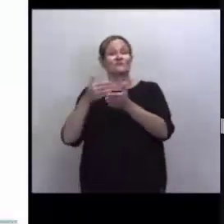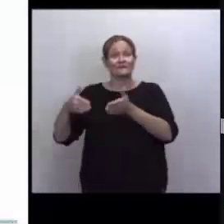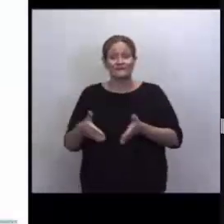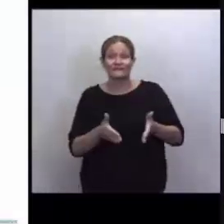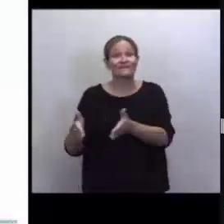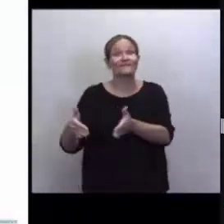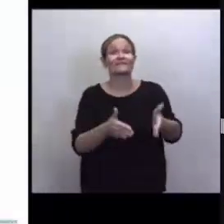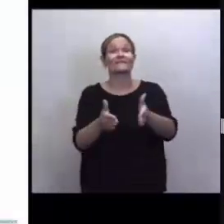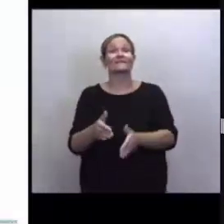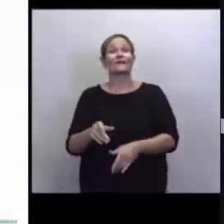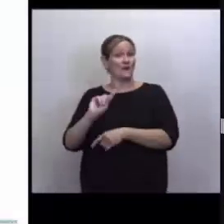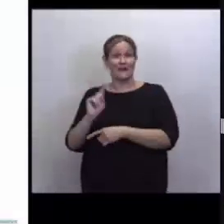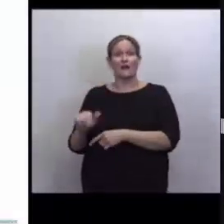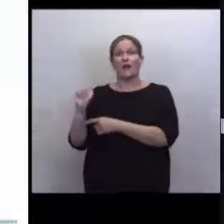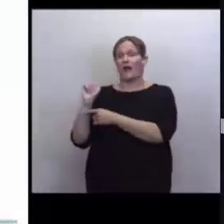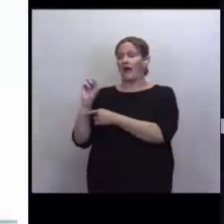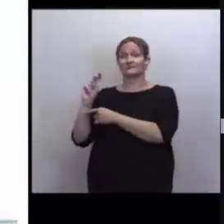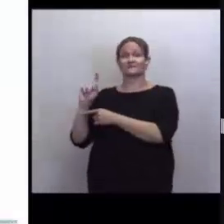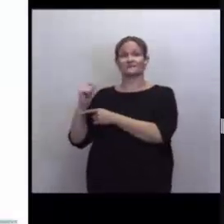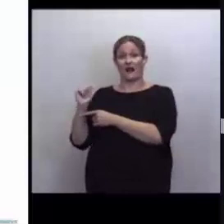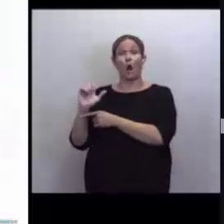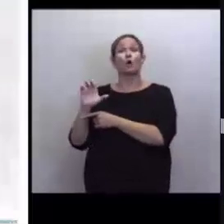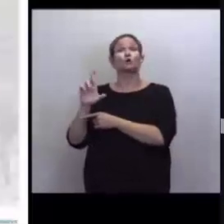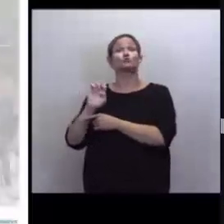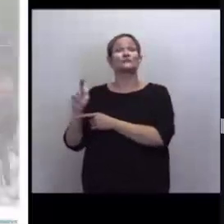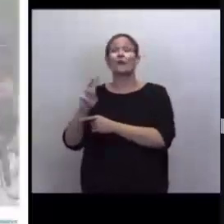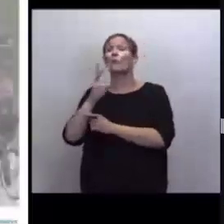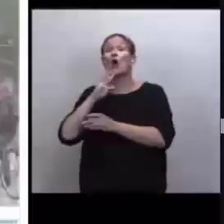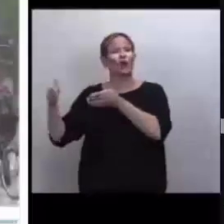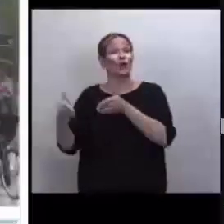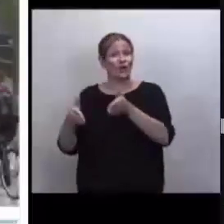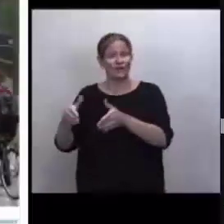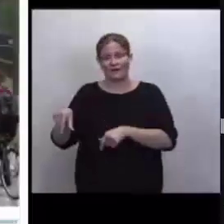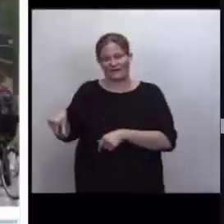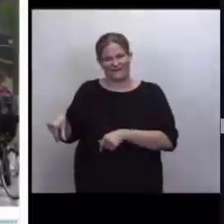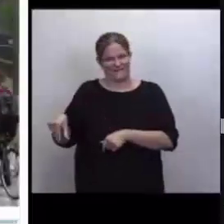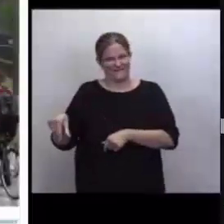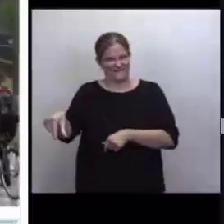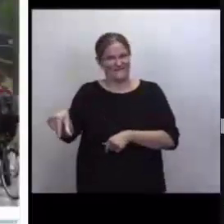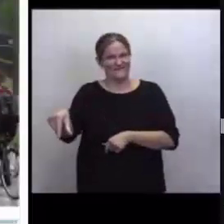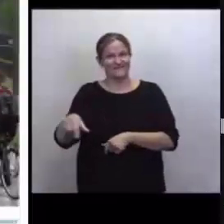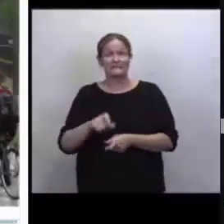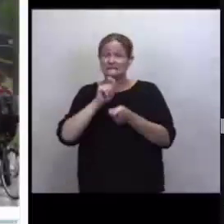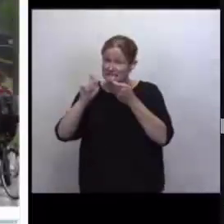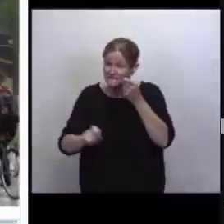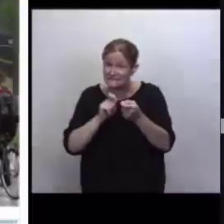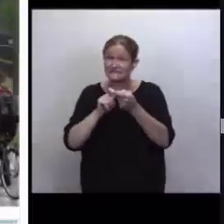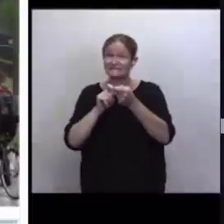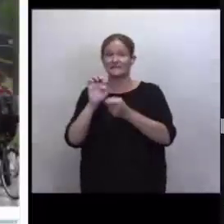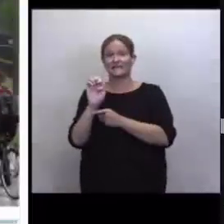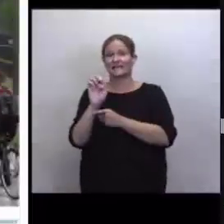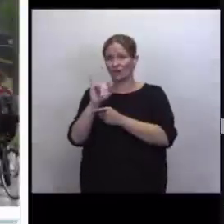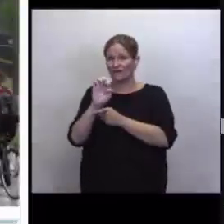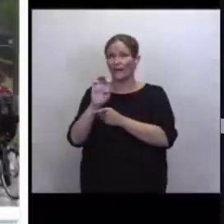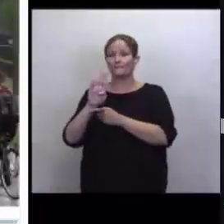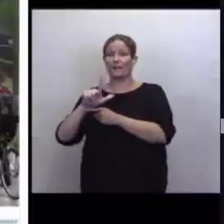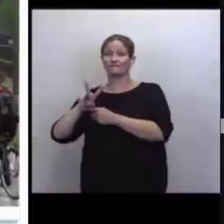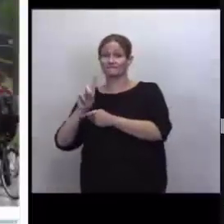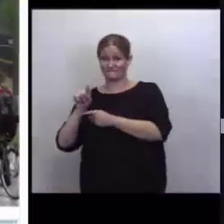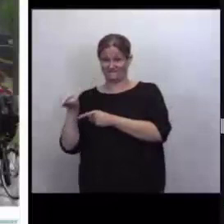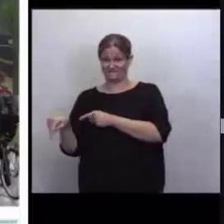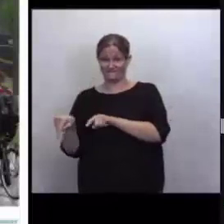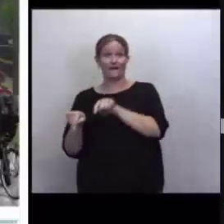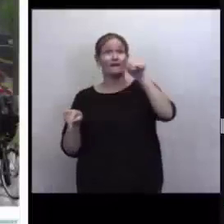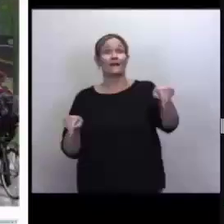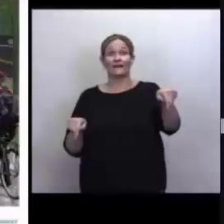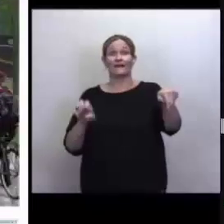de infraestructuras en la área de calle West permitiría la creación de una nueva ruta a lo largo de la orilla oeste del